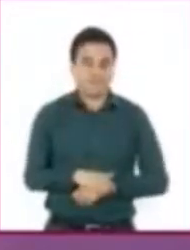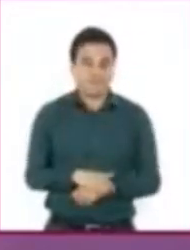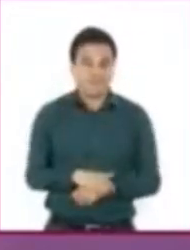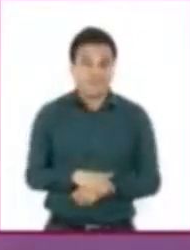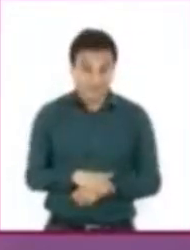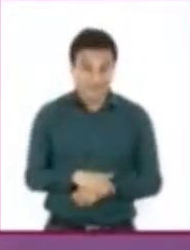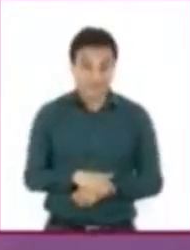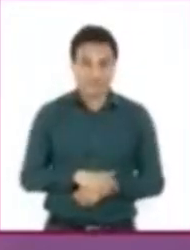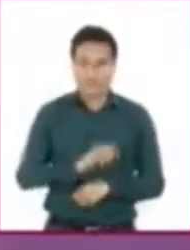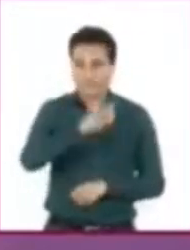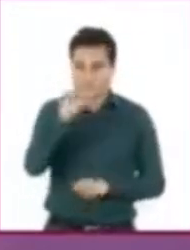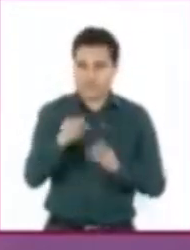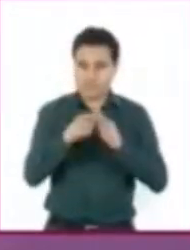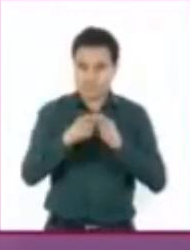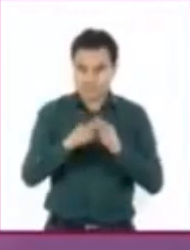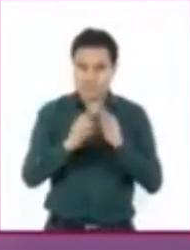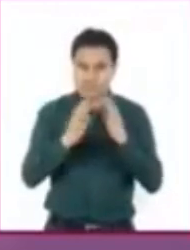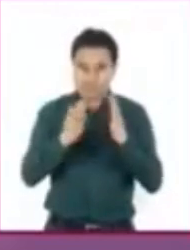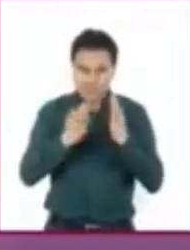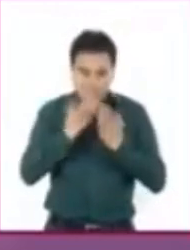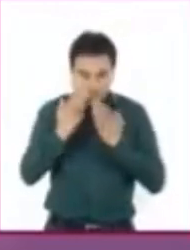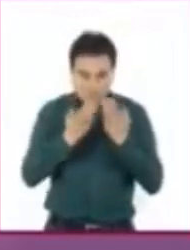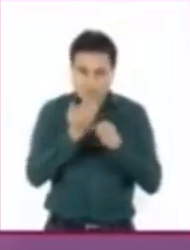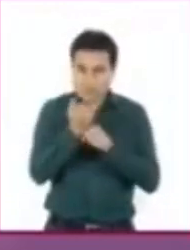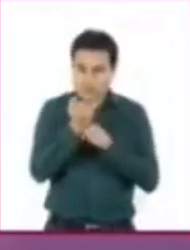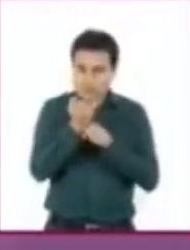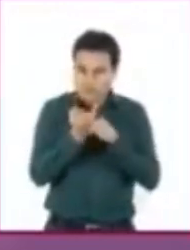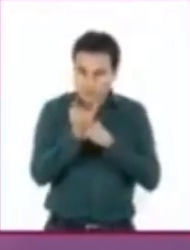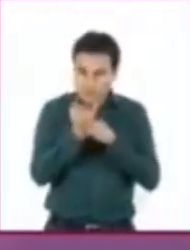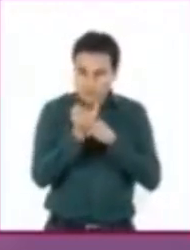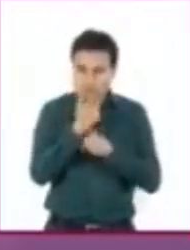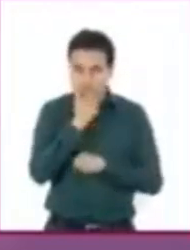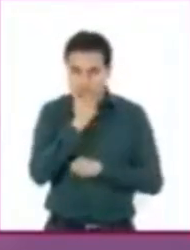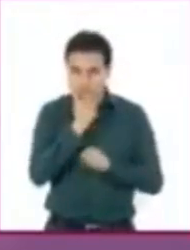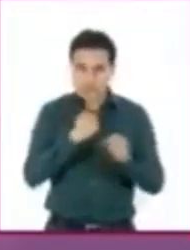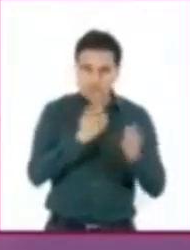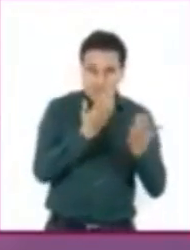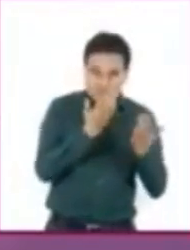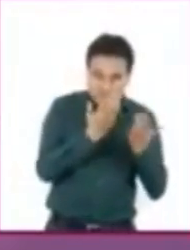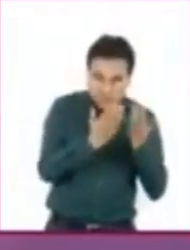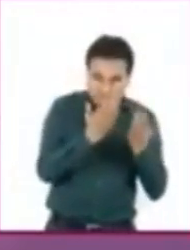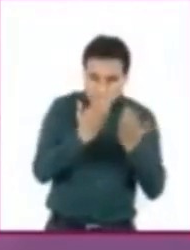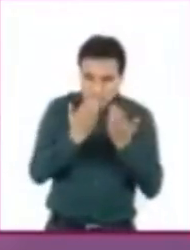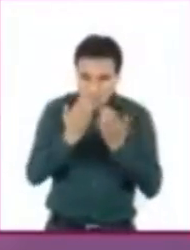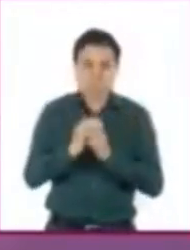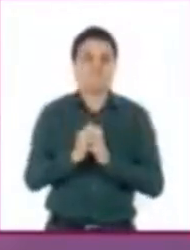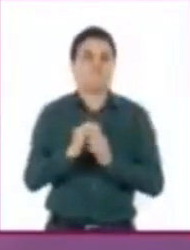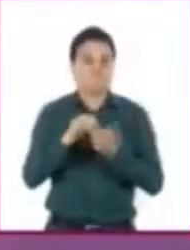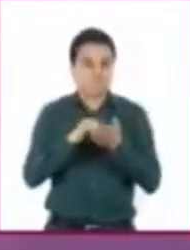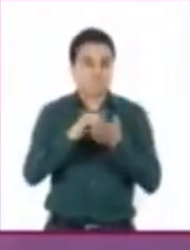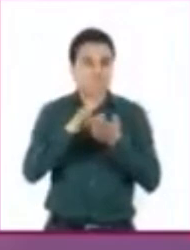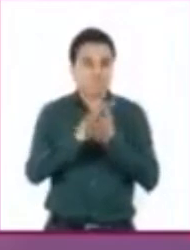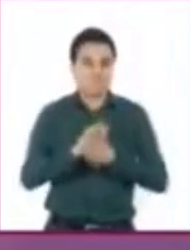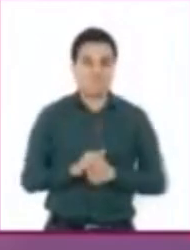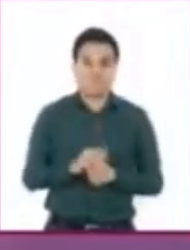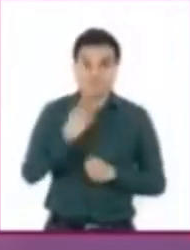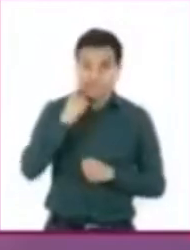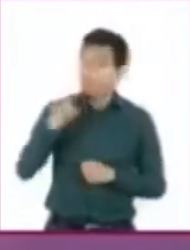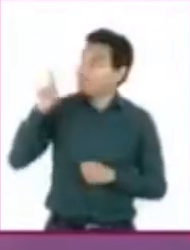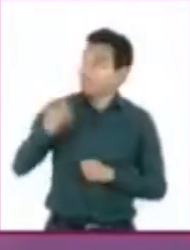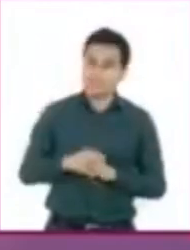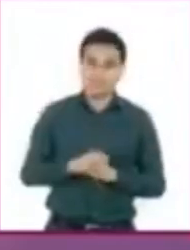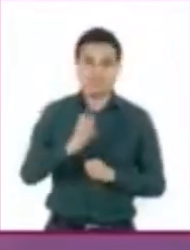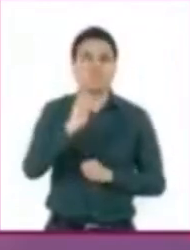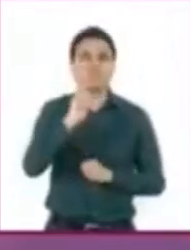partir del estudio, análisis e interpretación de distintas fuentes. Las fuentes históricas son testimonios